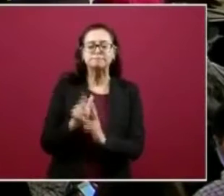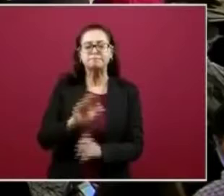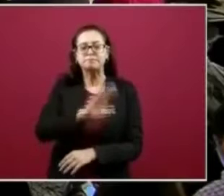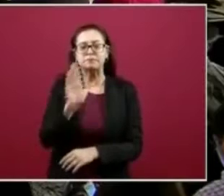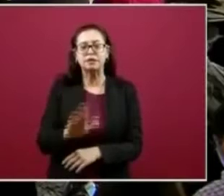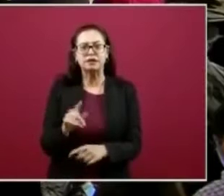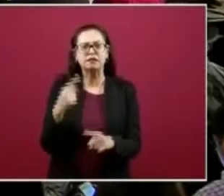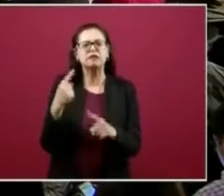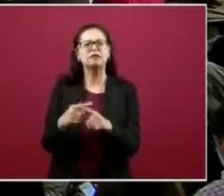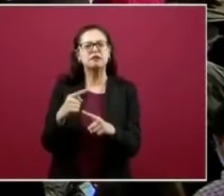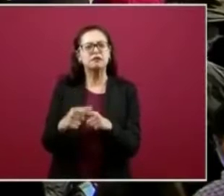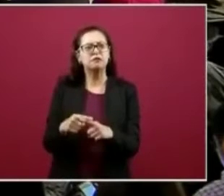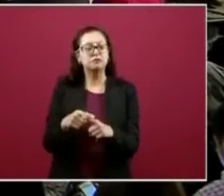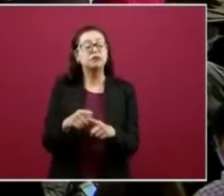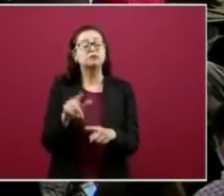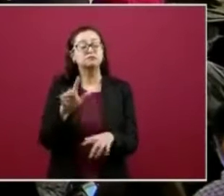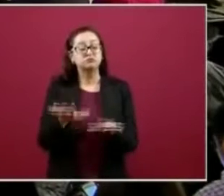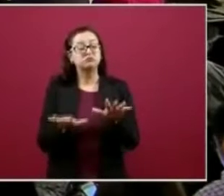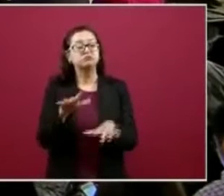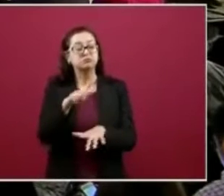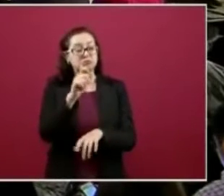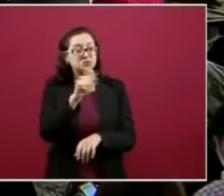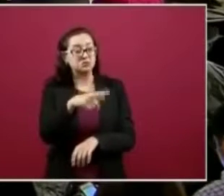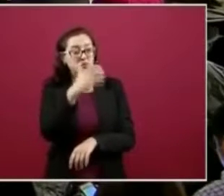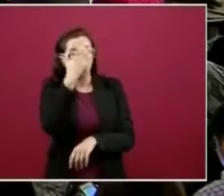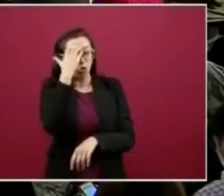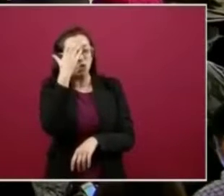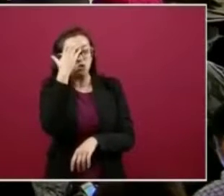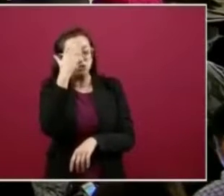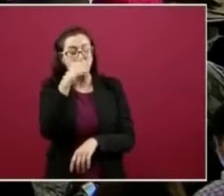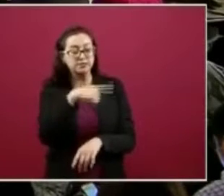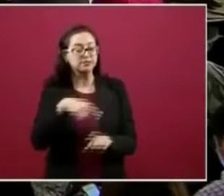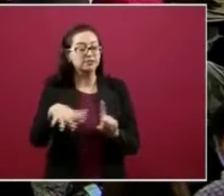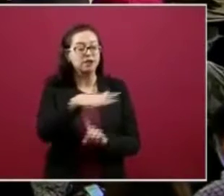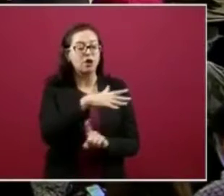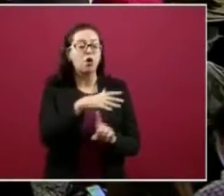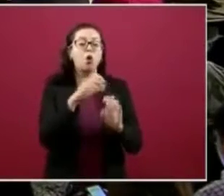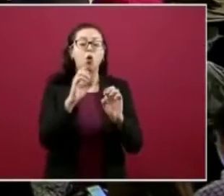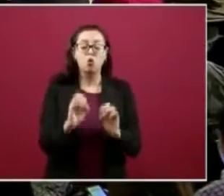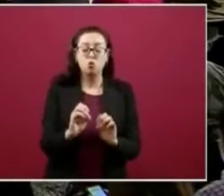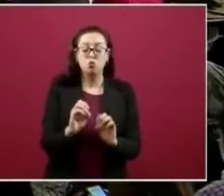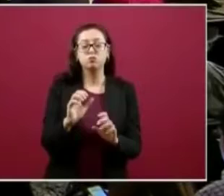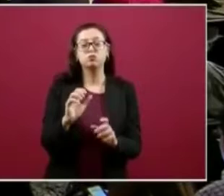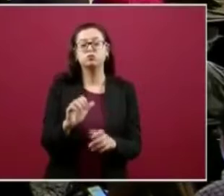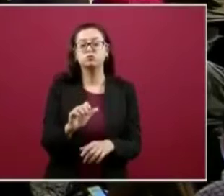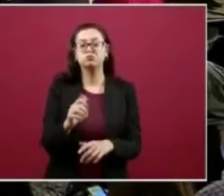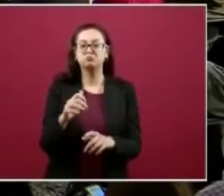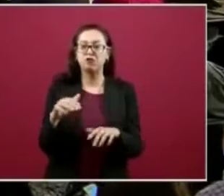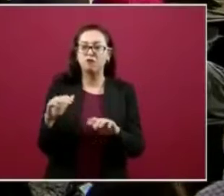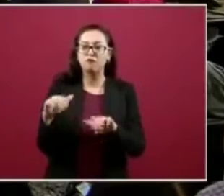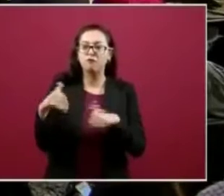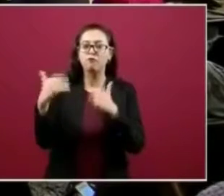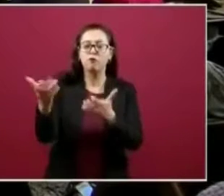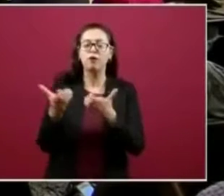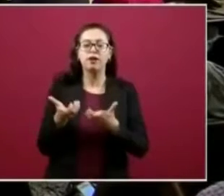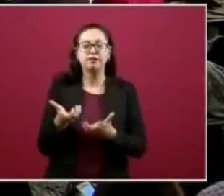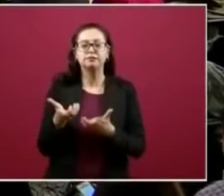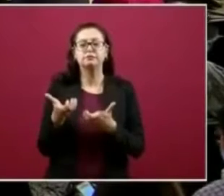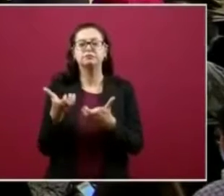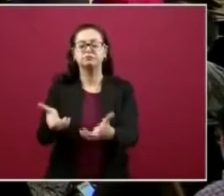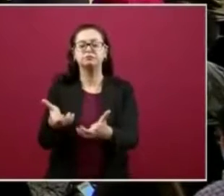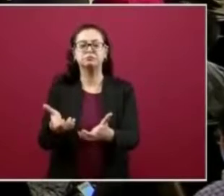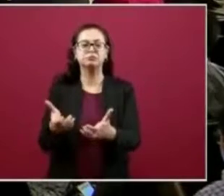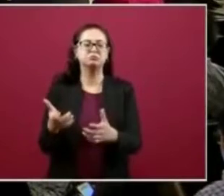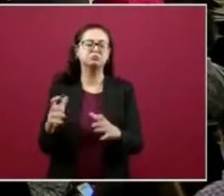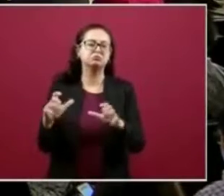de conocidos, pero muchas otras más de ellas asesinadas en el espacio público, en el